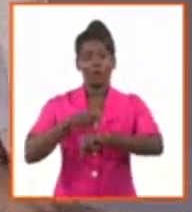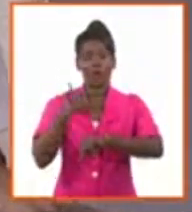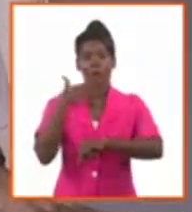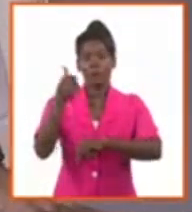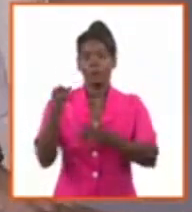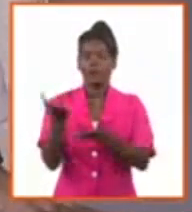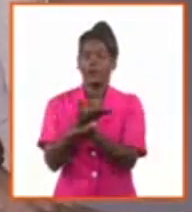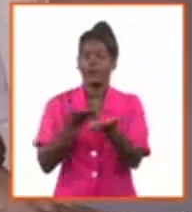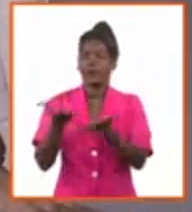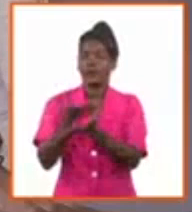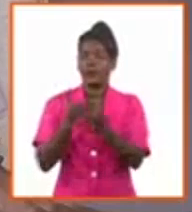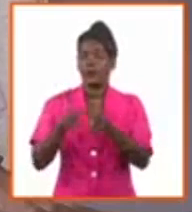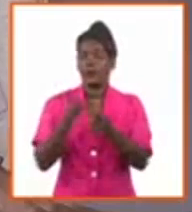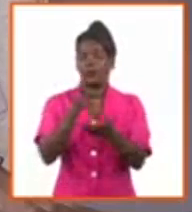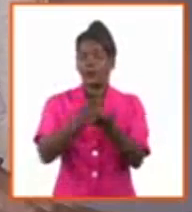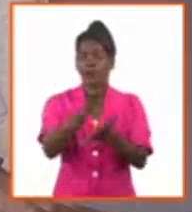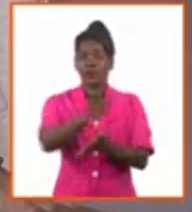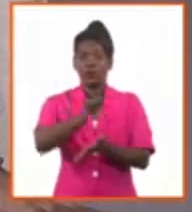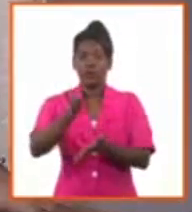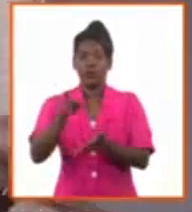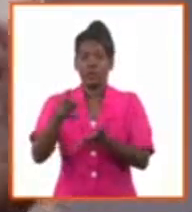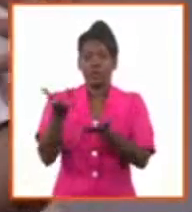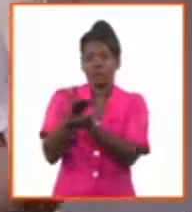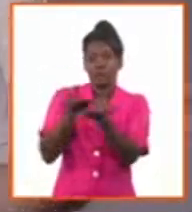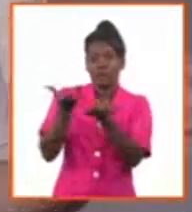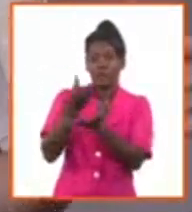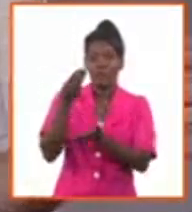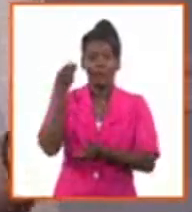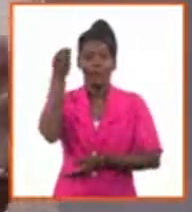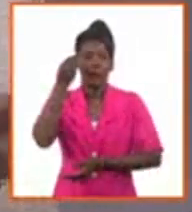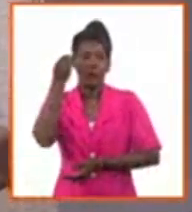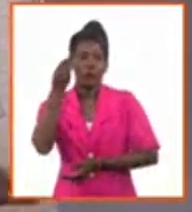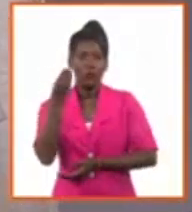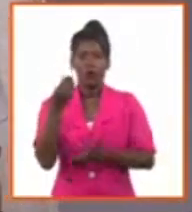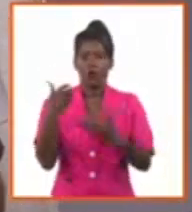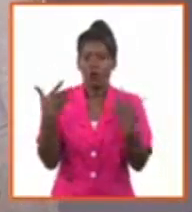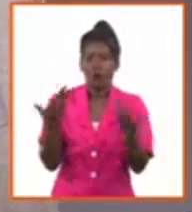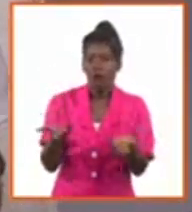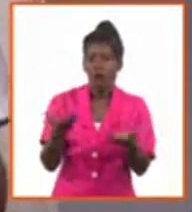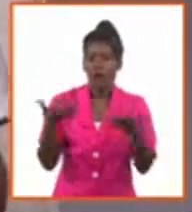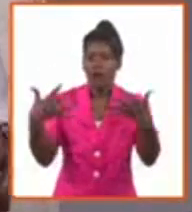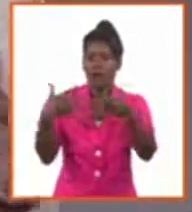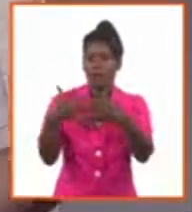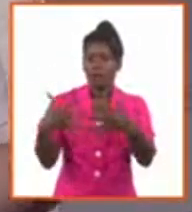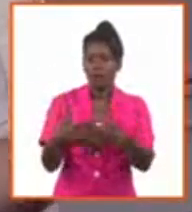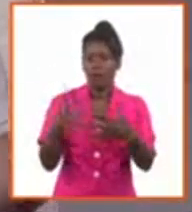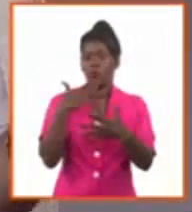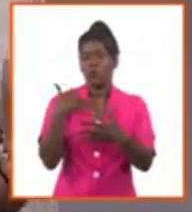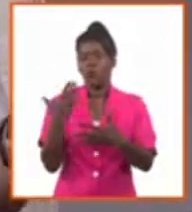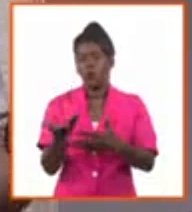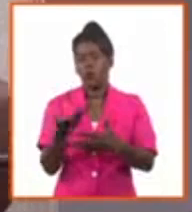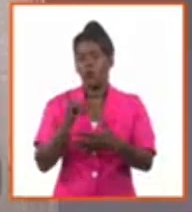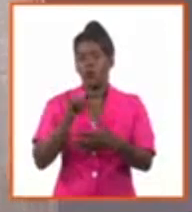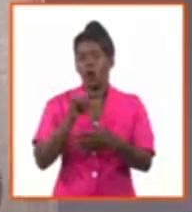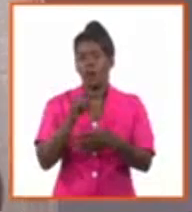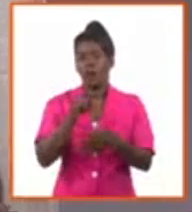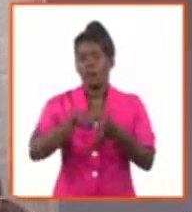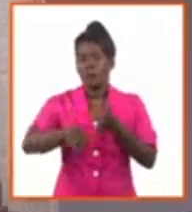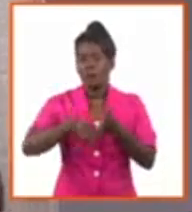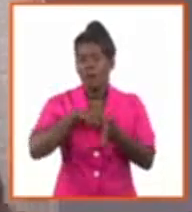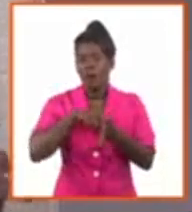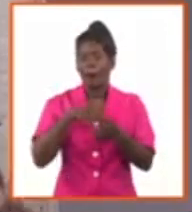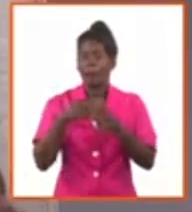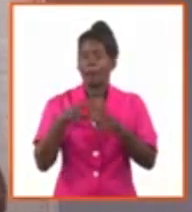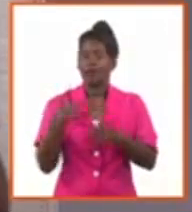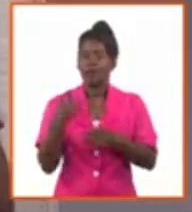es la masividad del estudiante conversando sobre las preocupaciones que tiene y cómo proyecta su organización. Se estará desarrollando